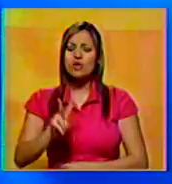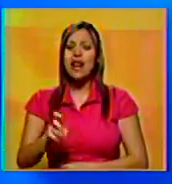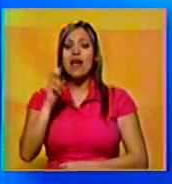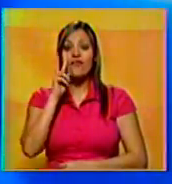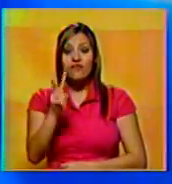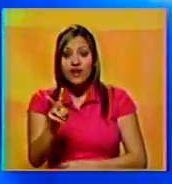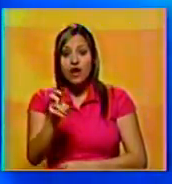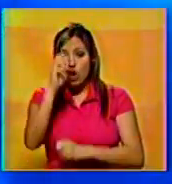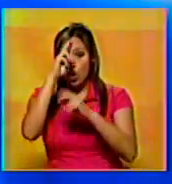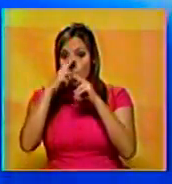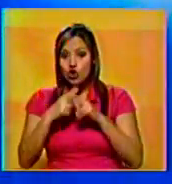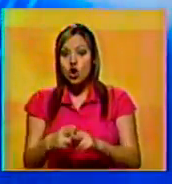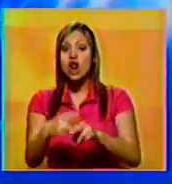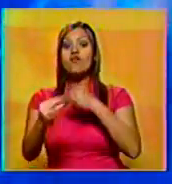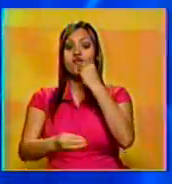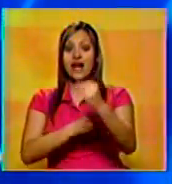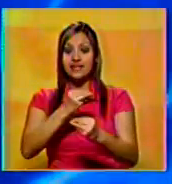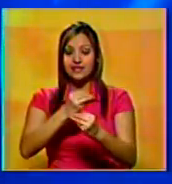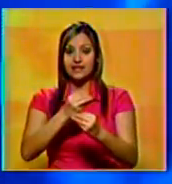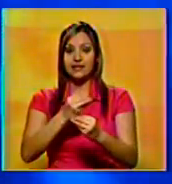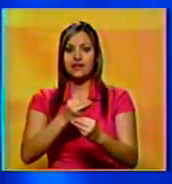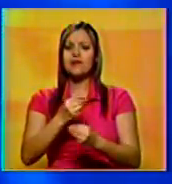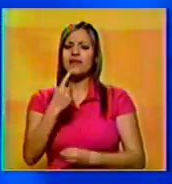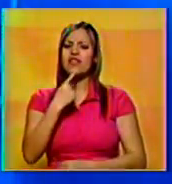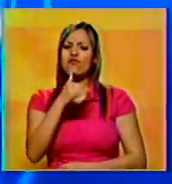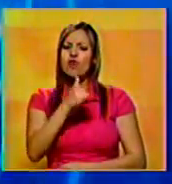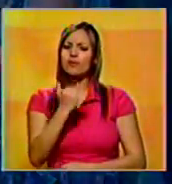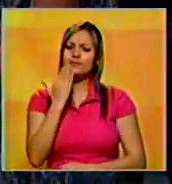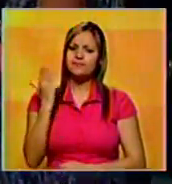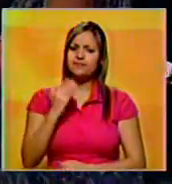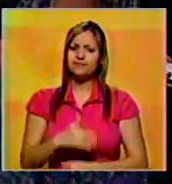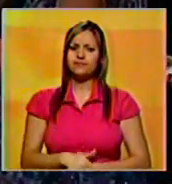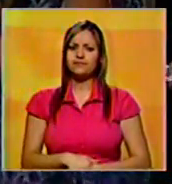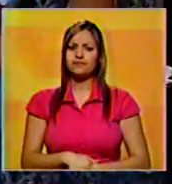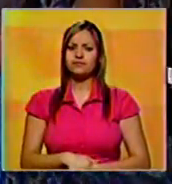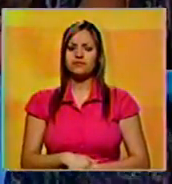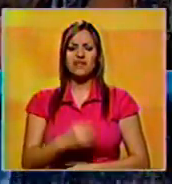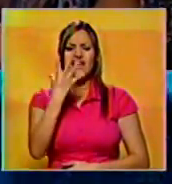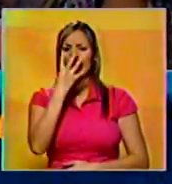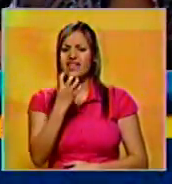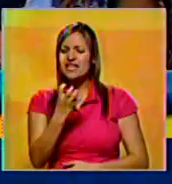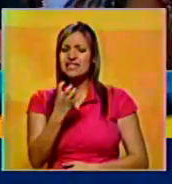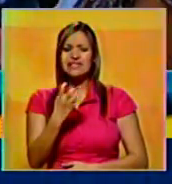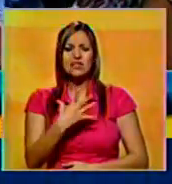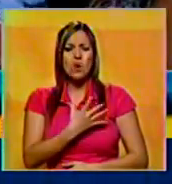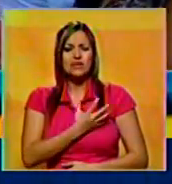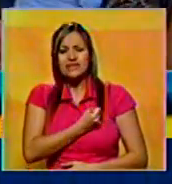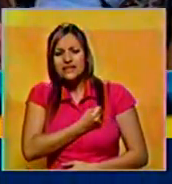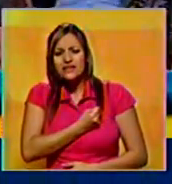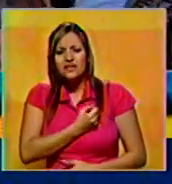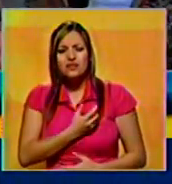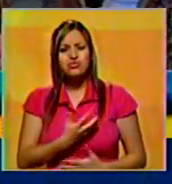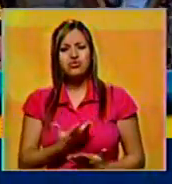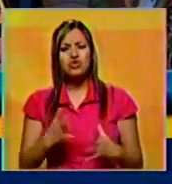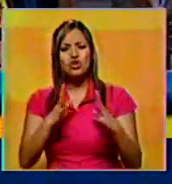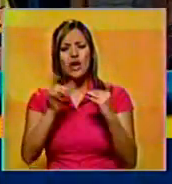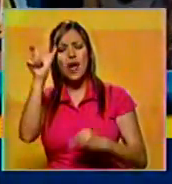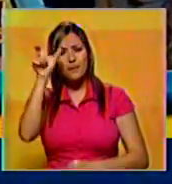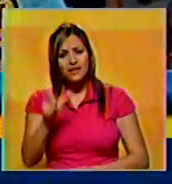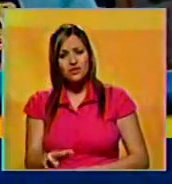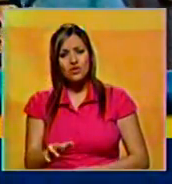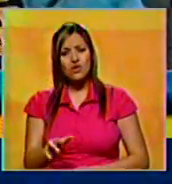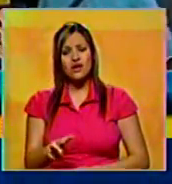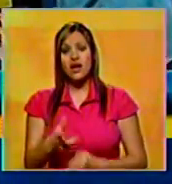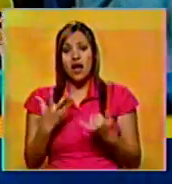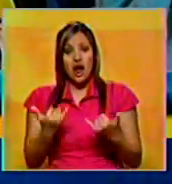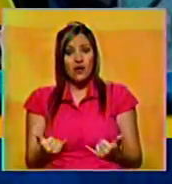un gran homenaje que se le va a realizar. Vamos a escucharlo. Triste y conmovido como todo el mundo, ya es un